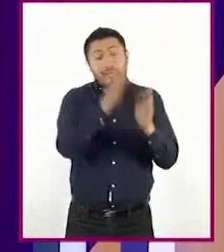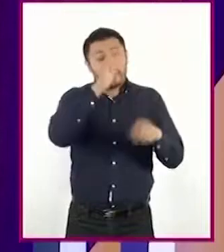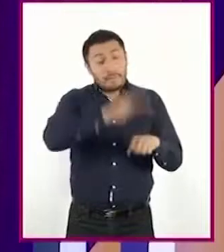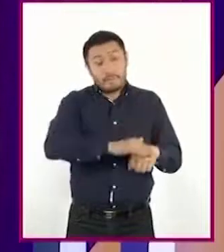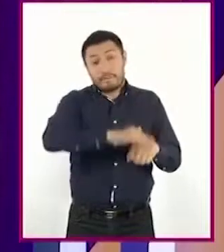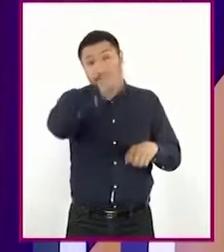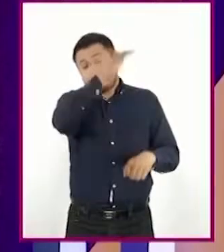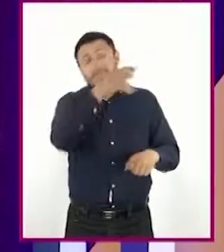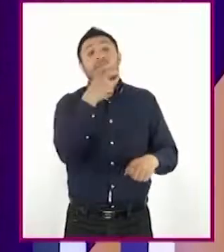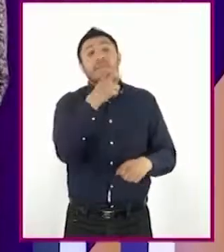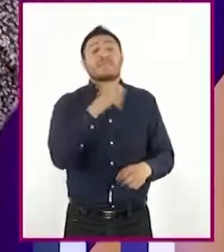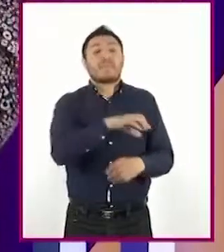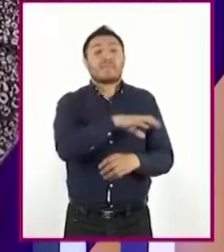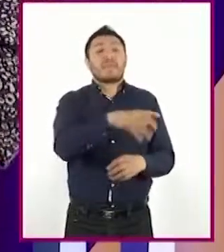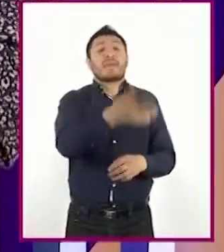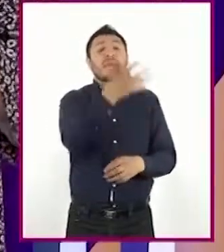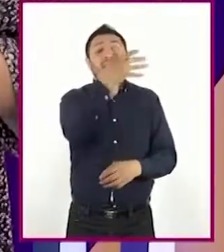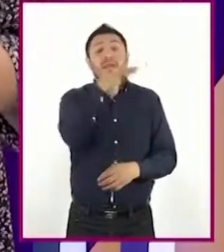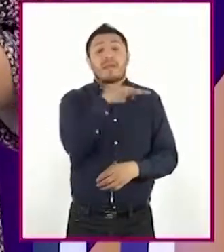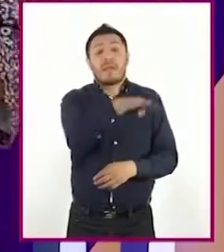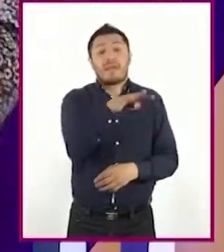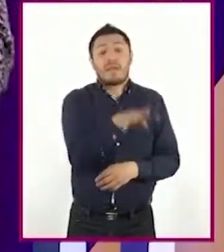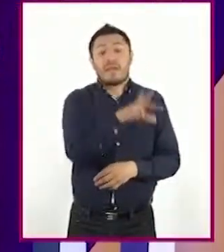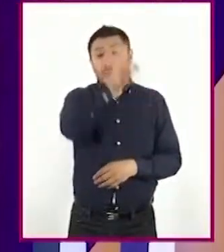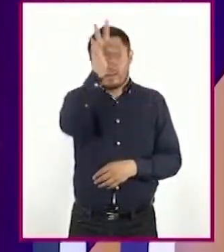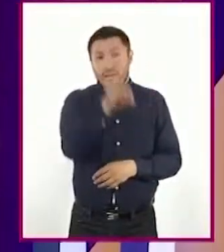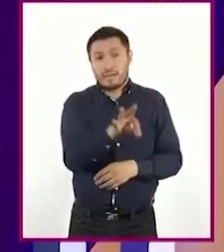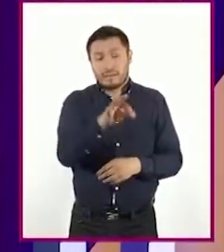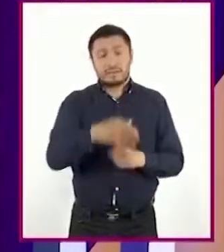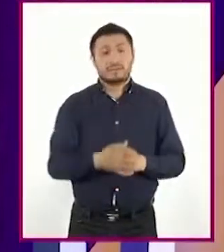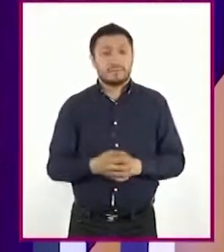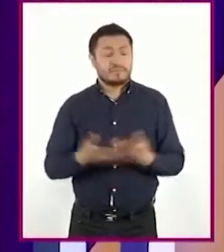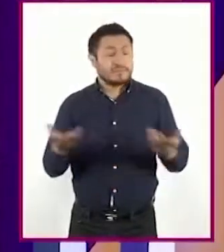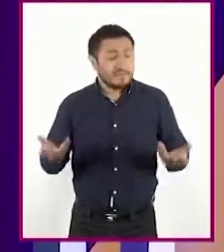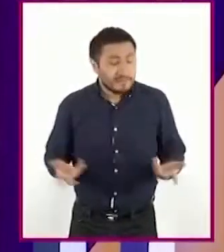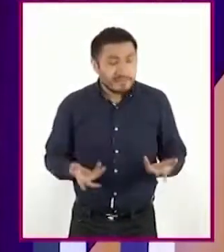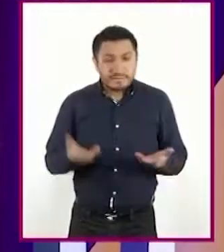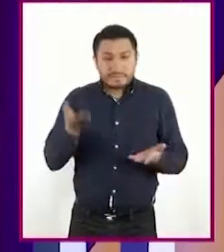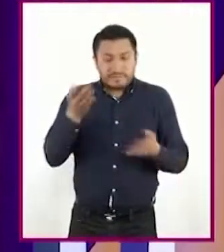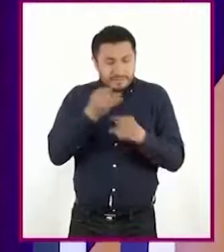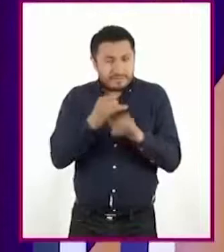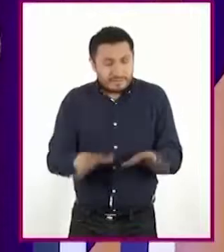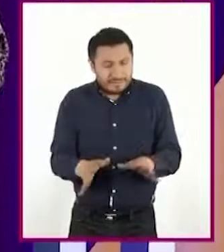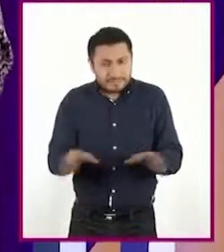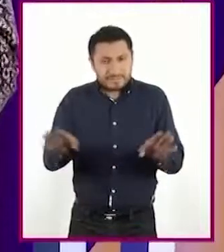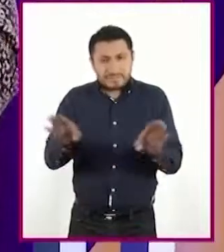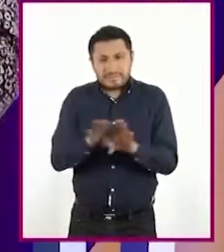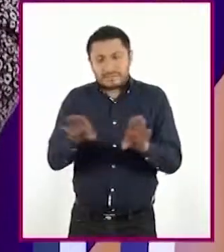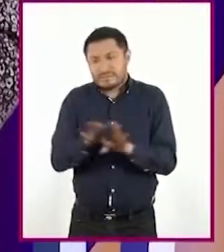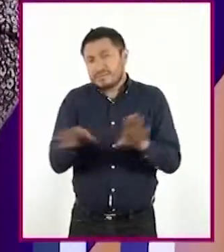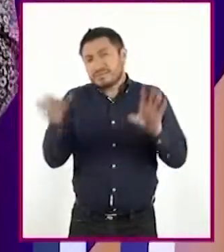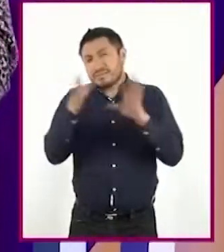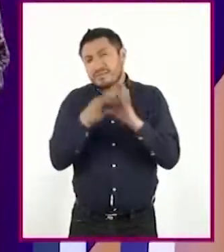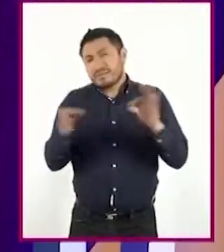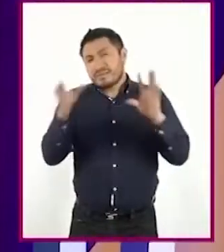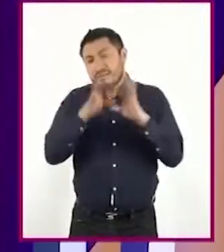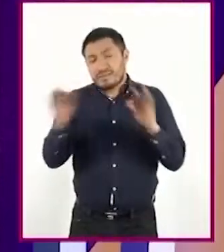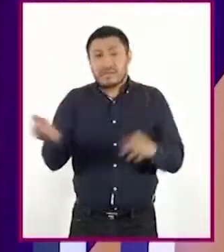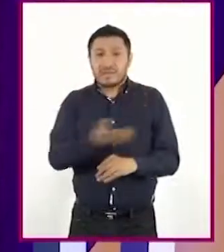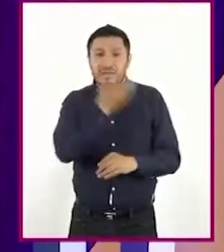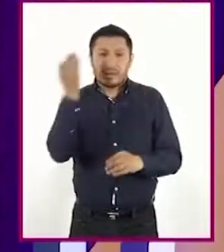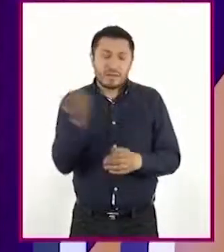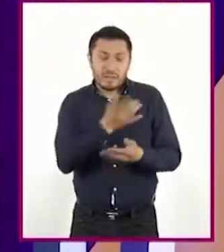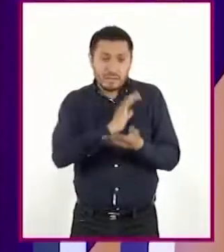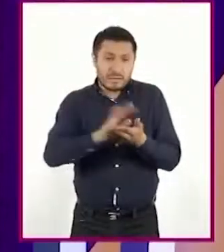más, que es el 19%. Con estos datos, ¿qué se puede argumentar sobre los hábitos de